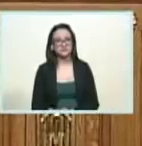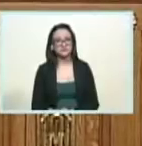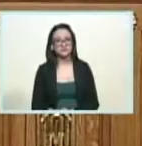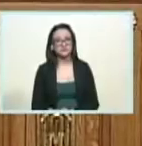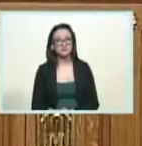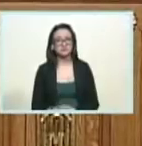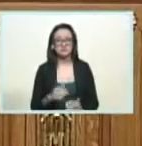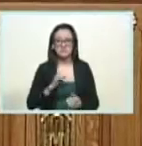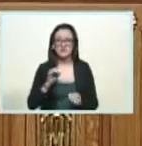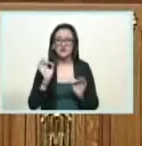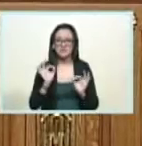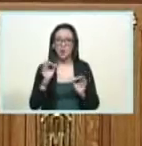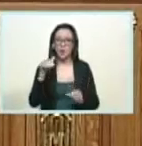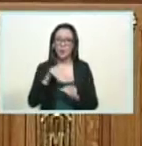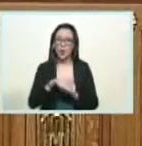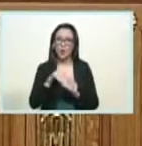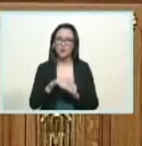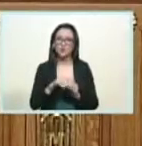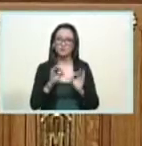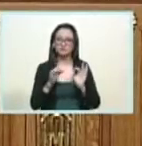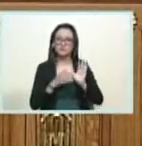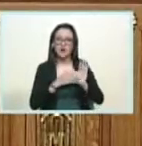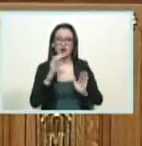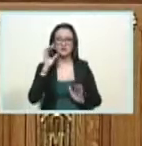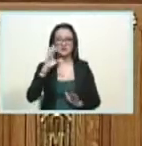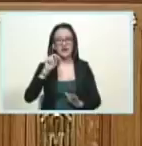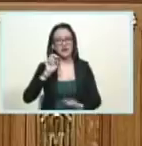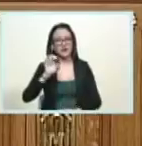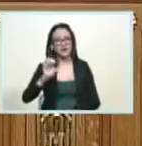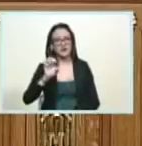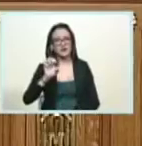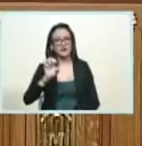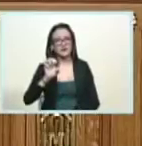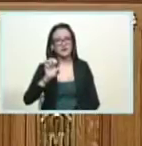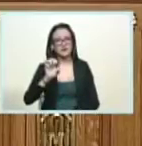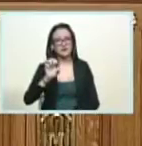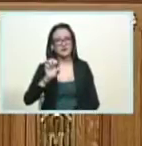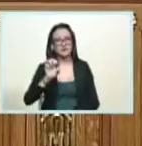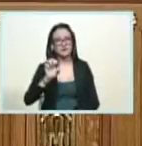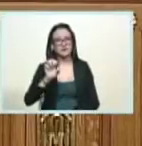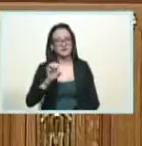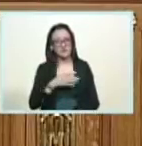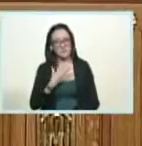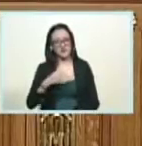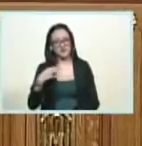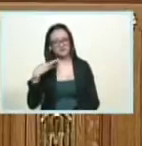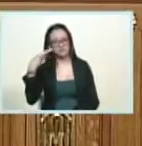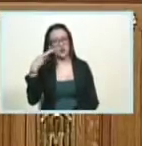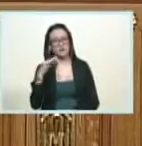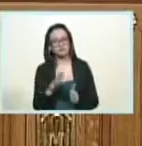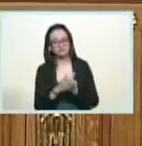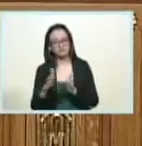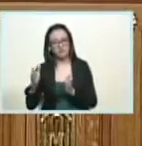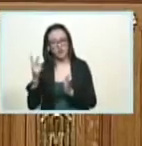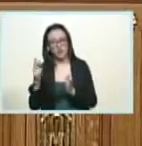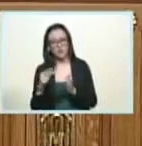emanadas del voto popular y emitidas por el Consejo Nacional Electoral como presidente electo para el